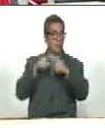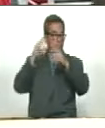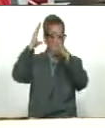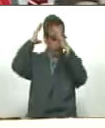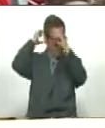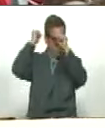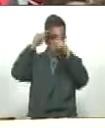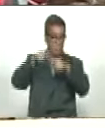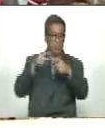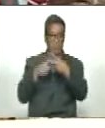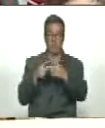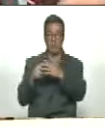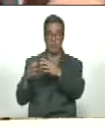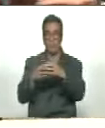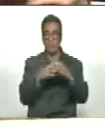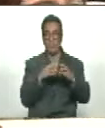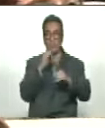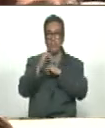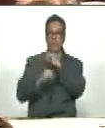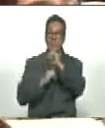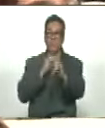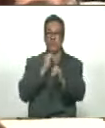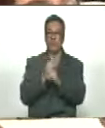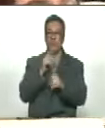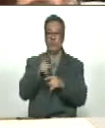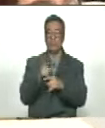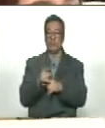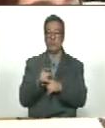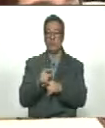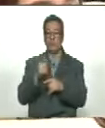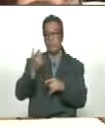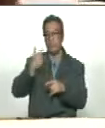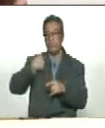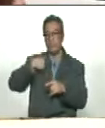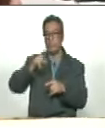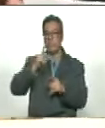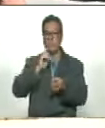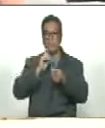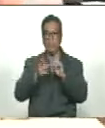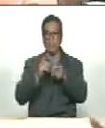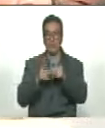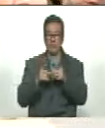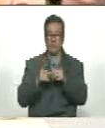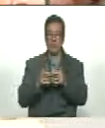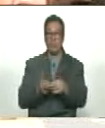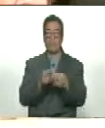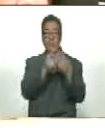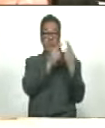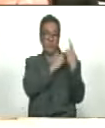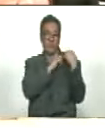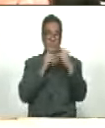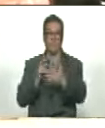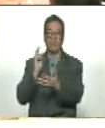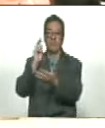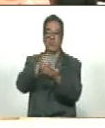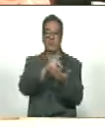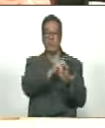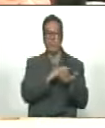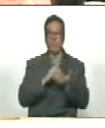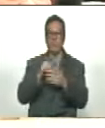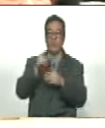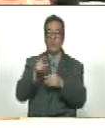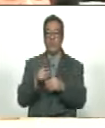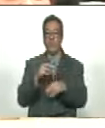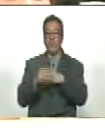diferentes organismos internacionales donde, bueno, ha tenido alguna representación o participación, por